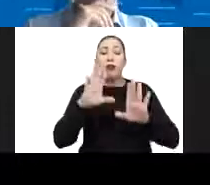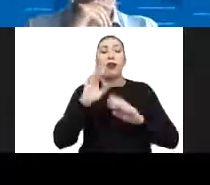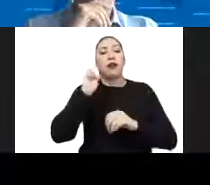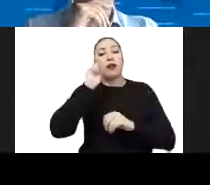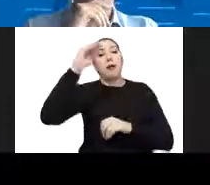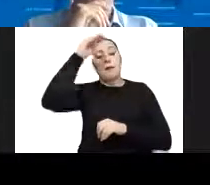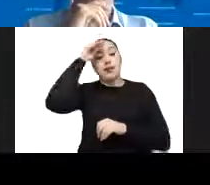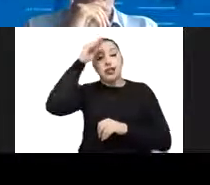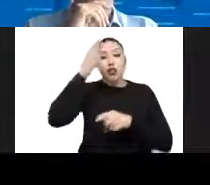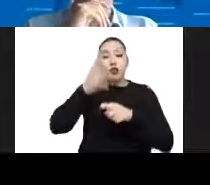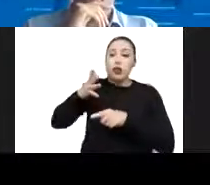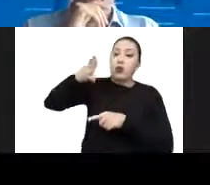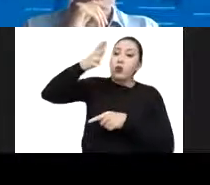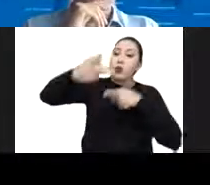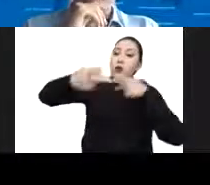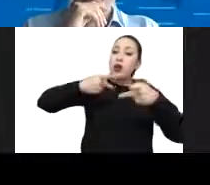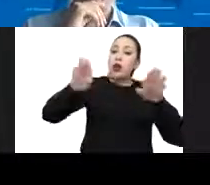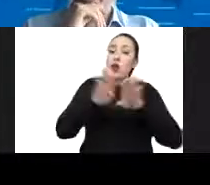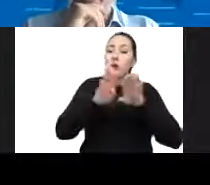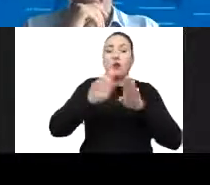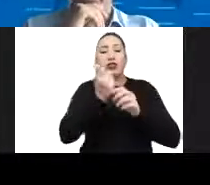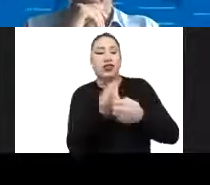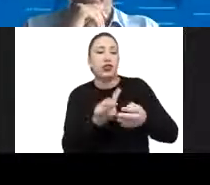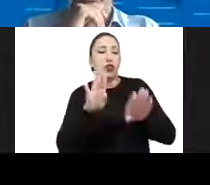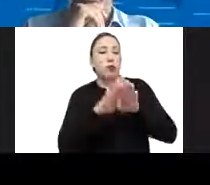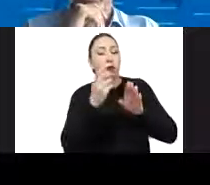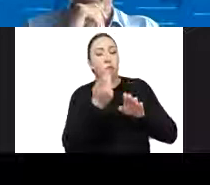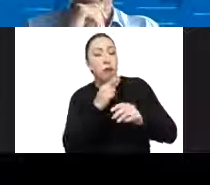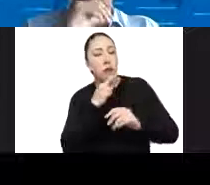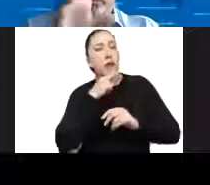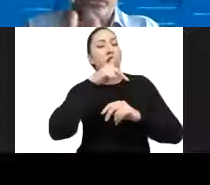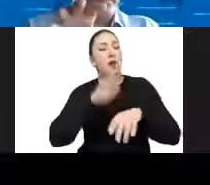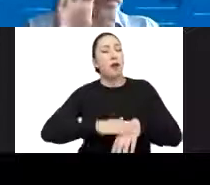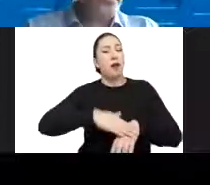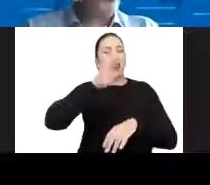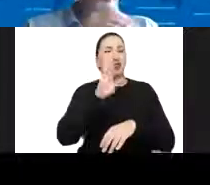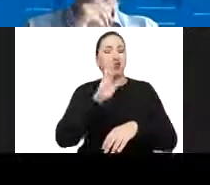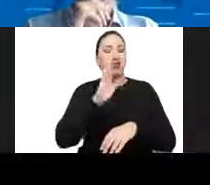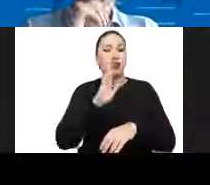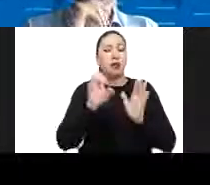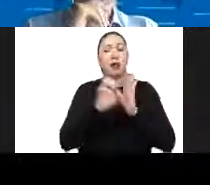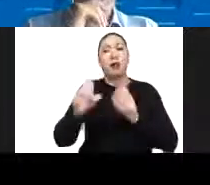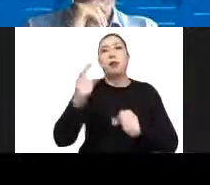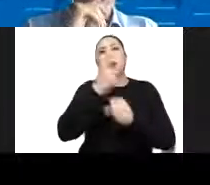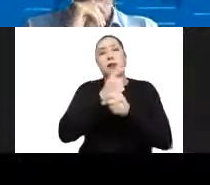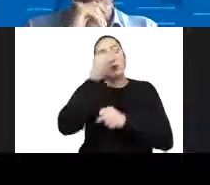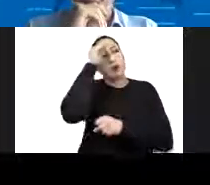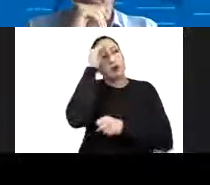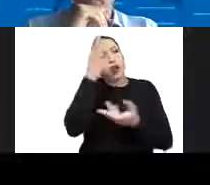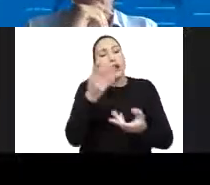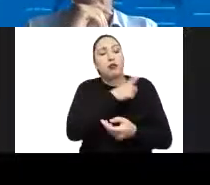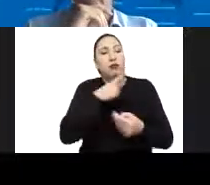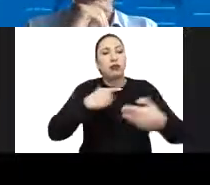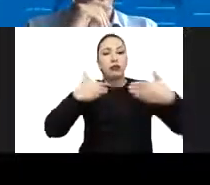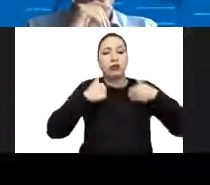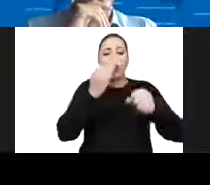razonamiento de cómo se planifica, ¿no? Entonces, hay que empezar por decir primero, es entender muy bien el sistema